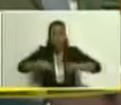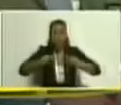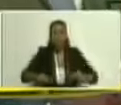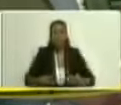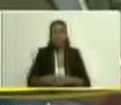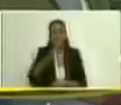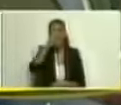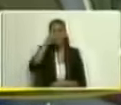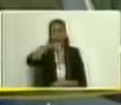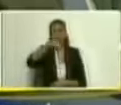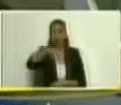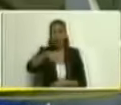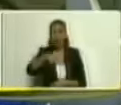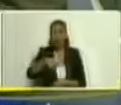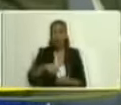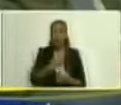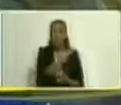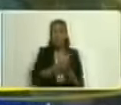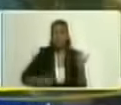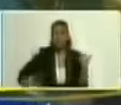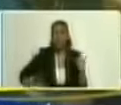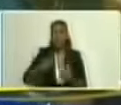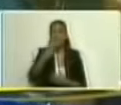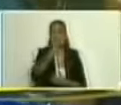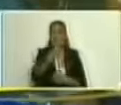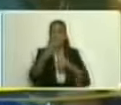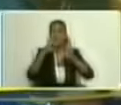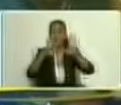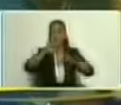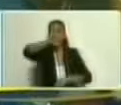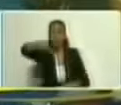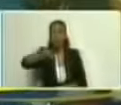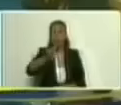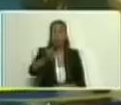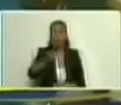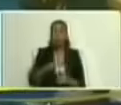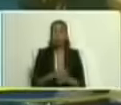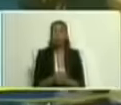Este año tenemos la elección presidencial el 28 de julio,